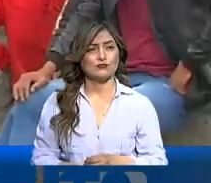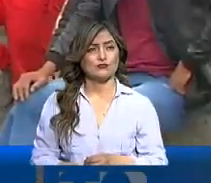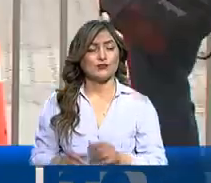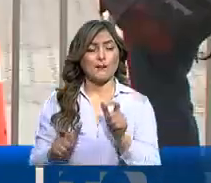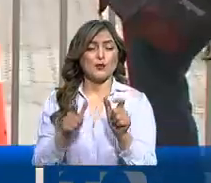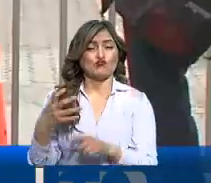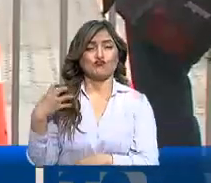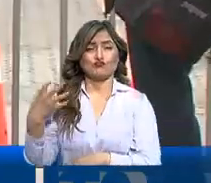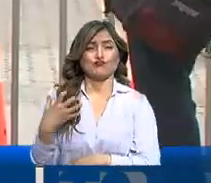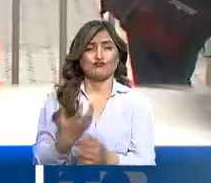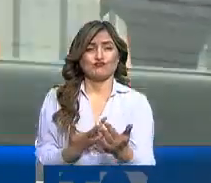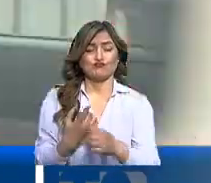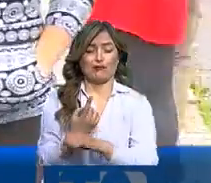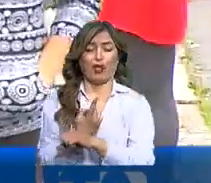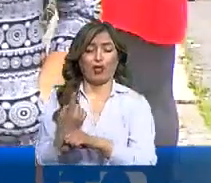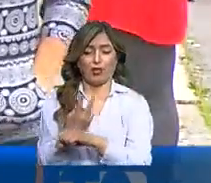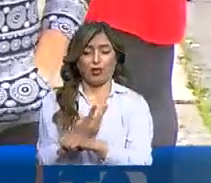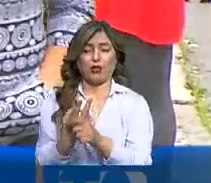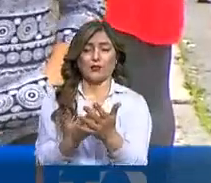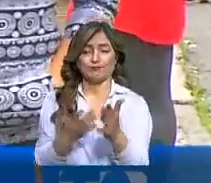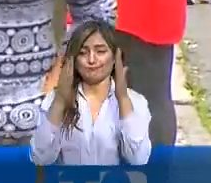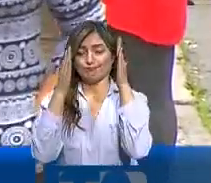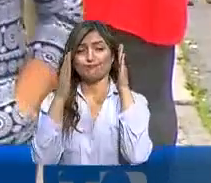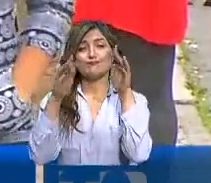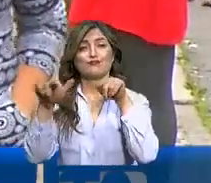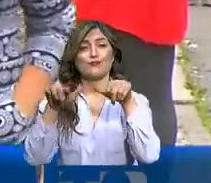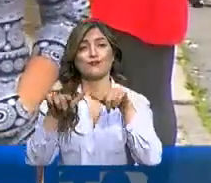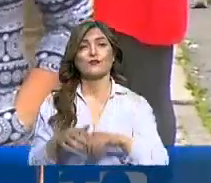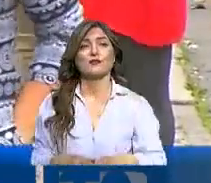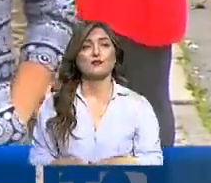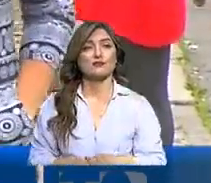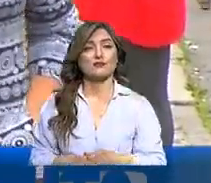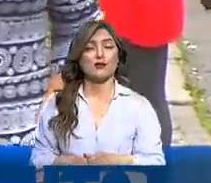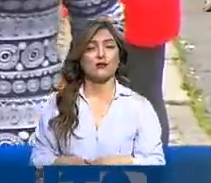se quejan porque tienen que esperar por horas para poder recibir atención en esta entidad.